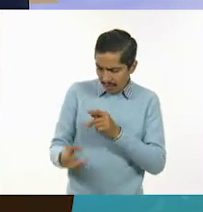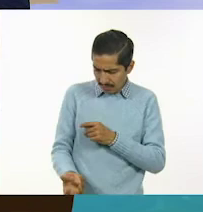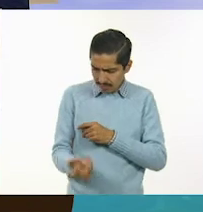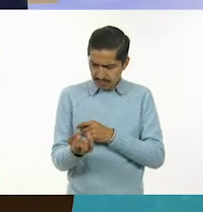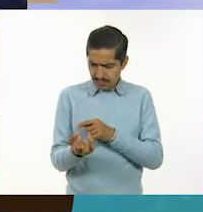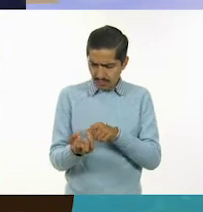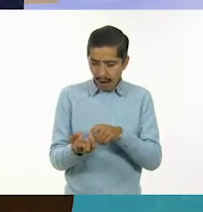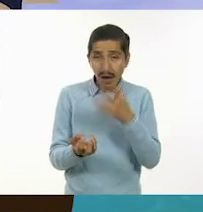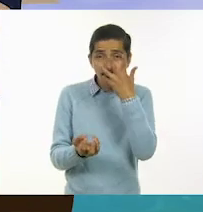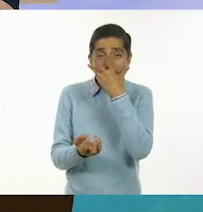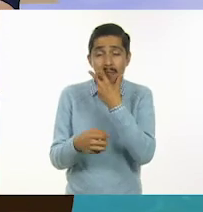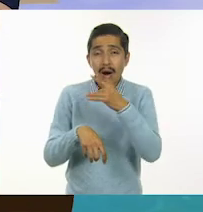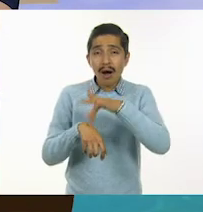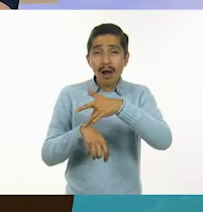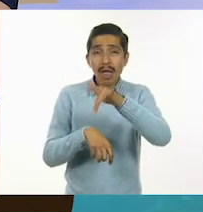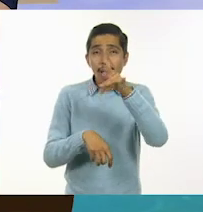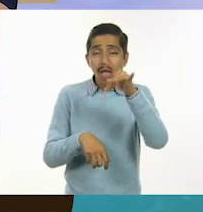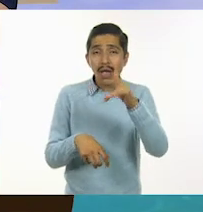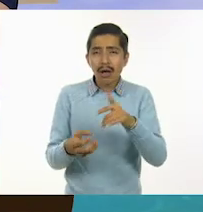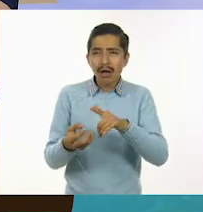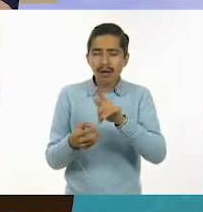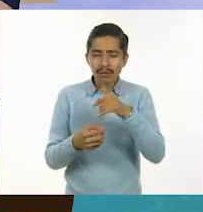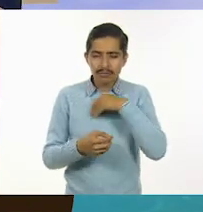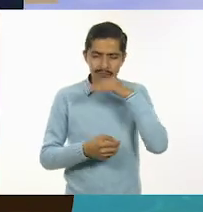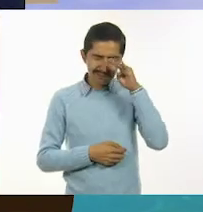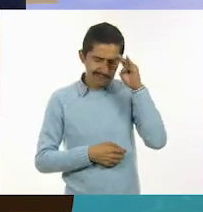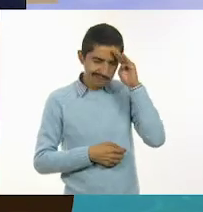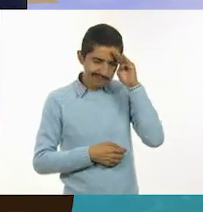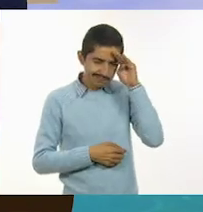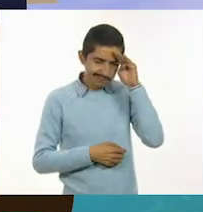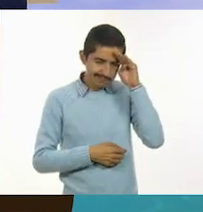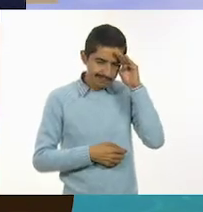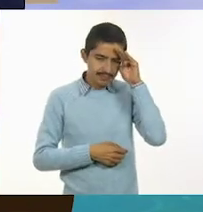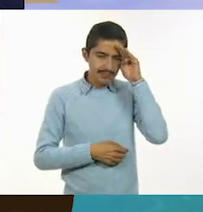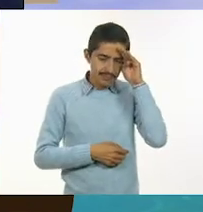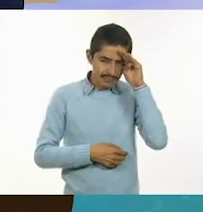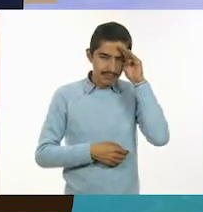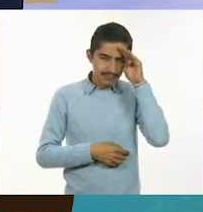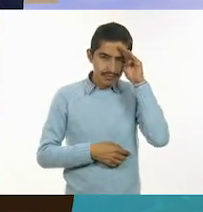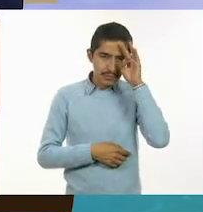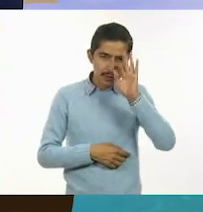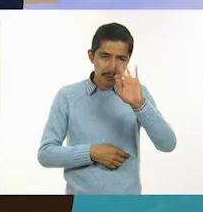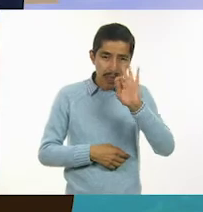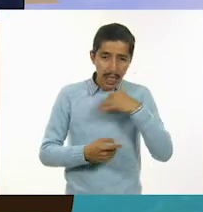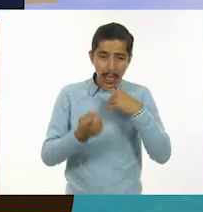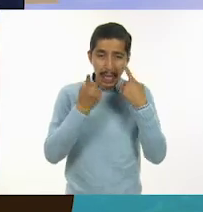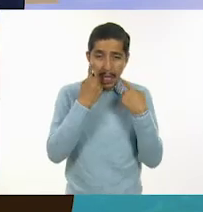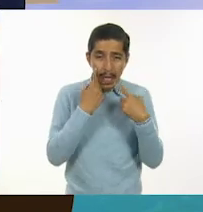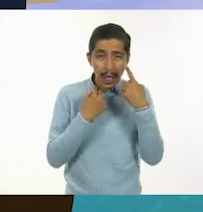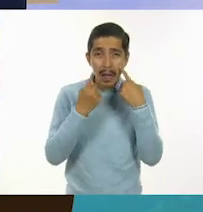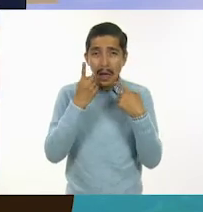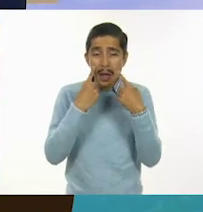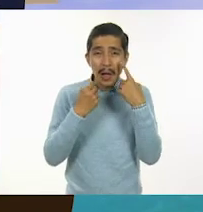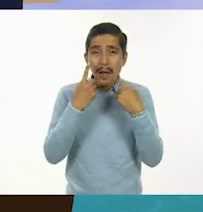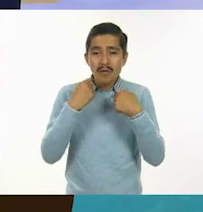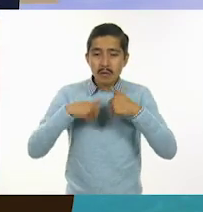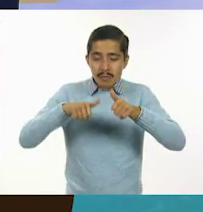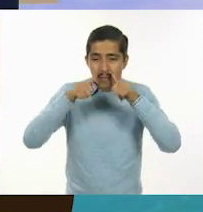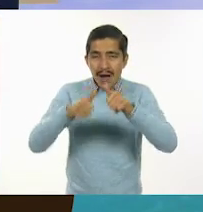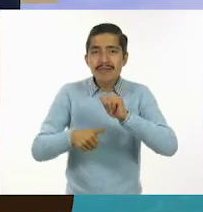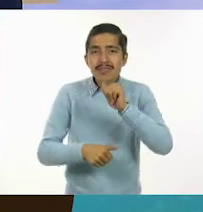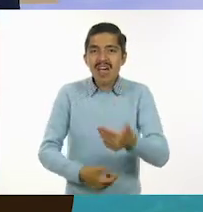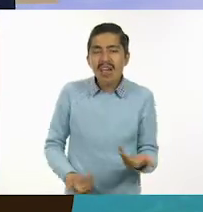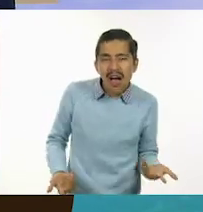brillante. Entonces pensó que por llorar no estaba buscando con atención la